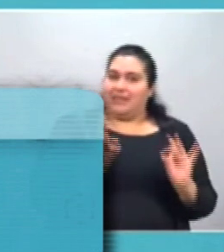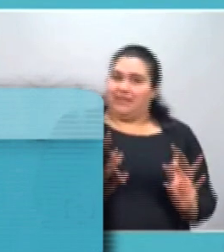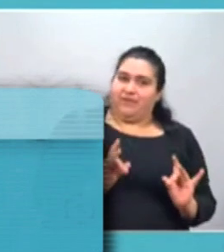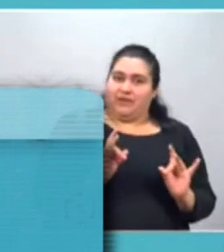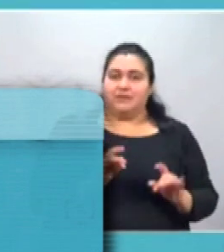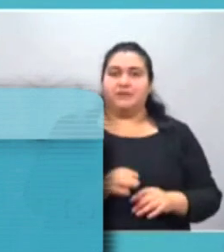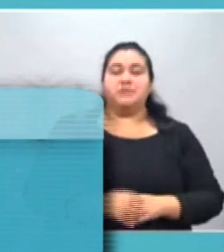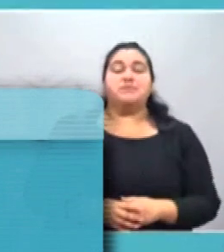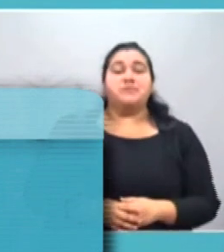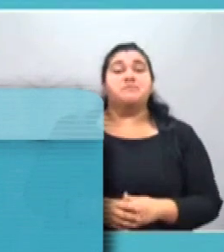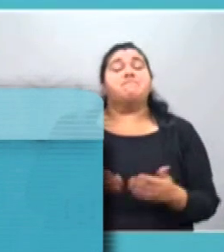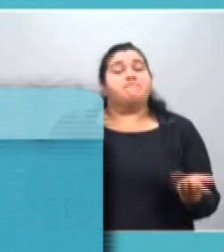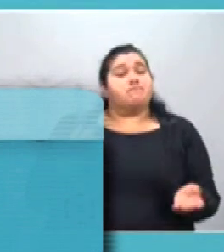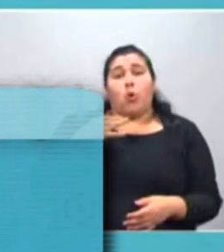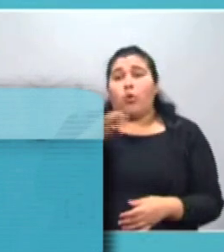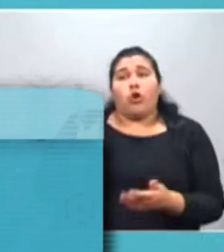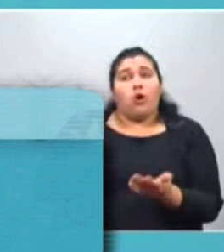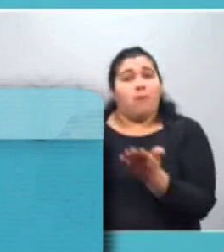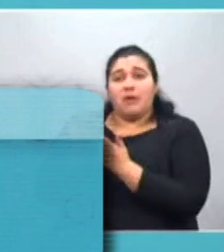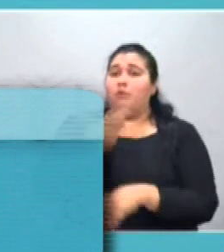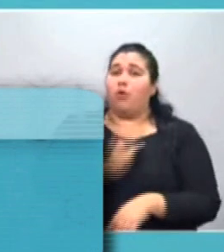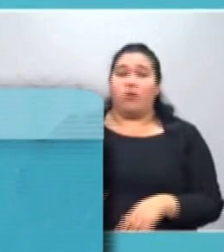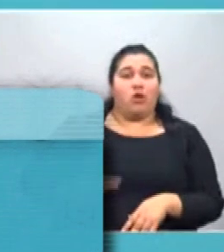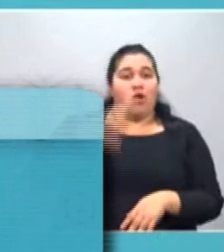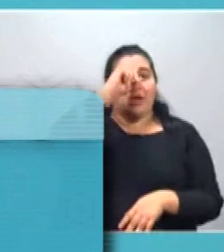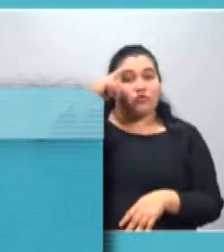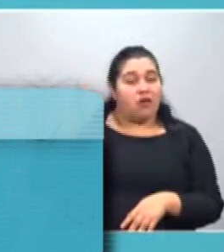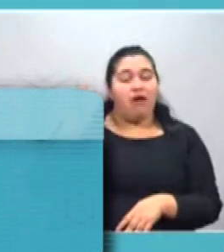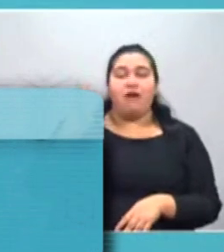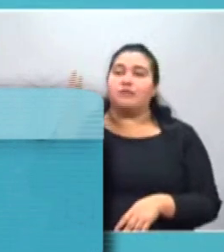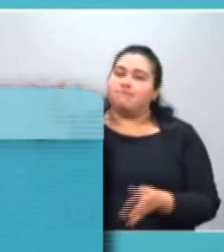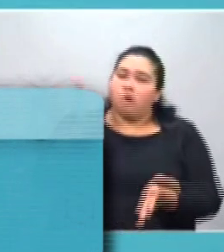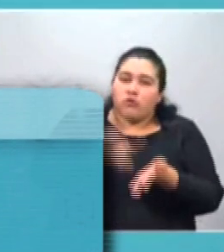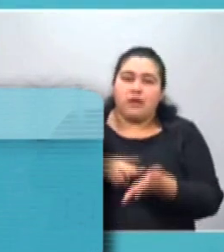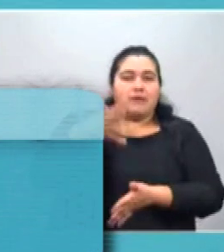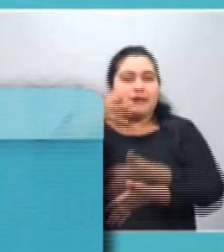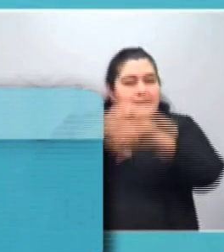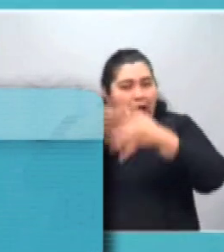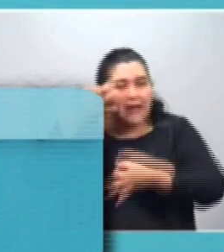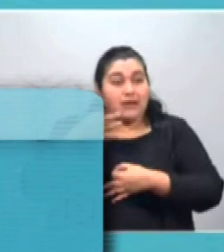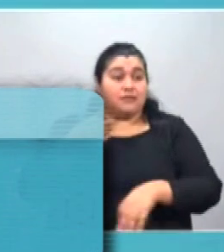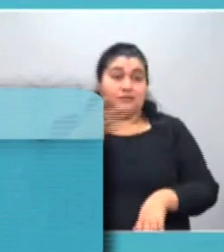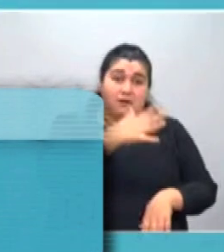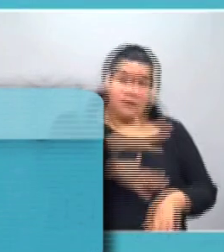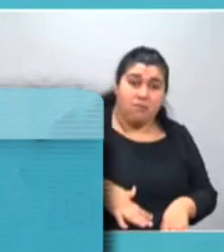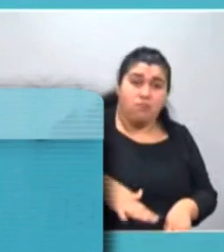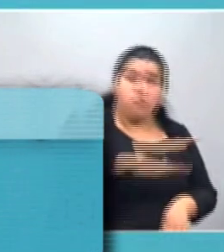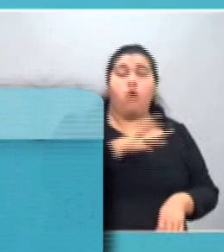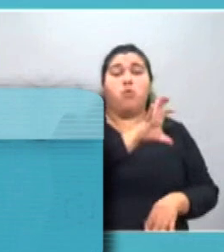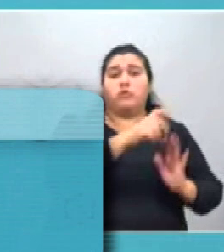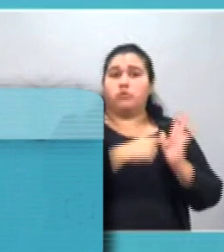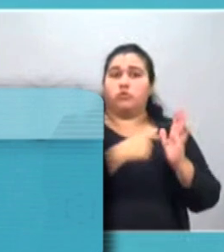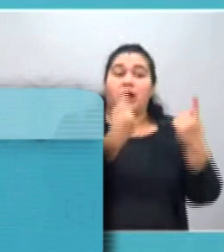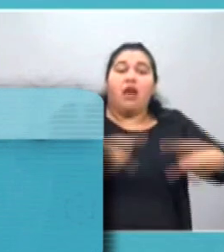la provincia. Lo único que le pedimos al gobierno nacional es que revea su posición. Los bonaerenses necesitan esos